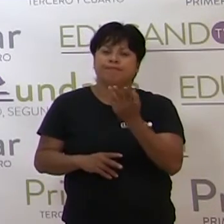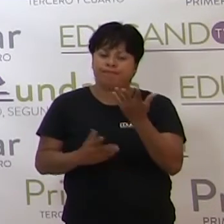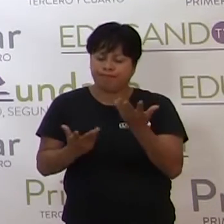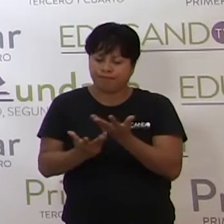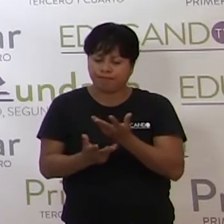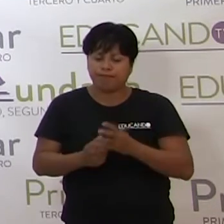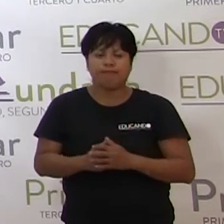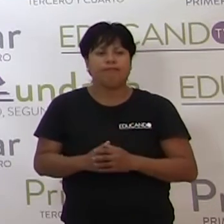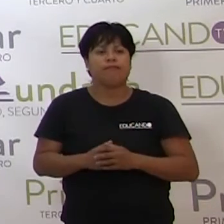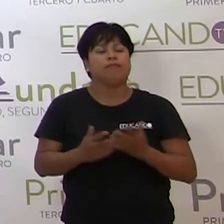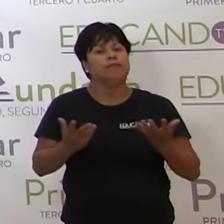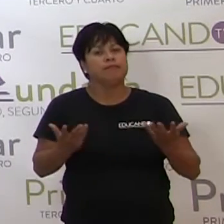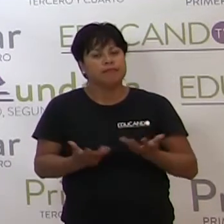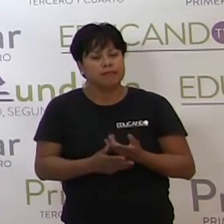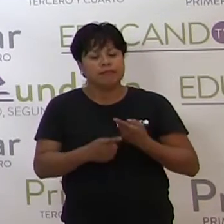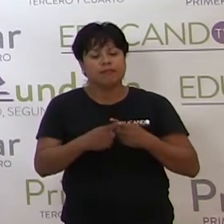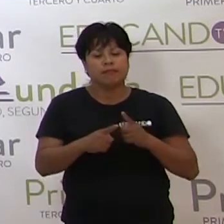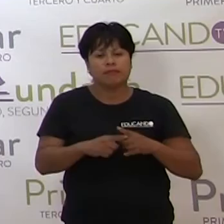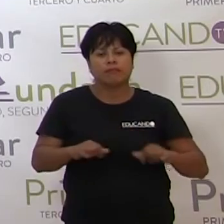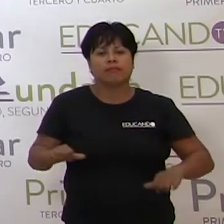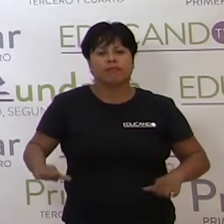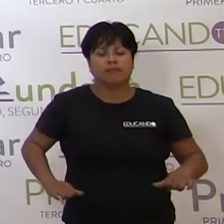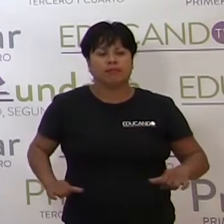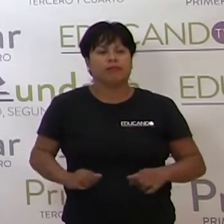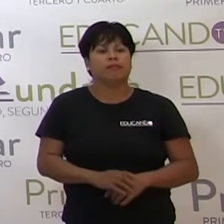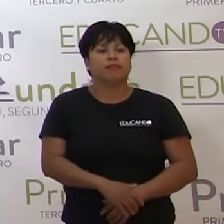necesitas. Realizar los ejercicios.